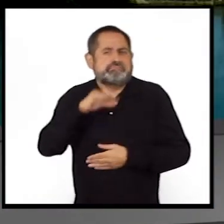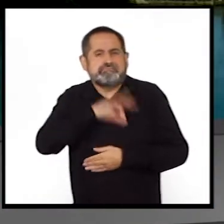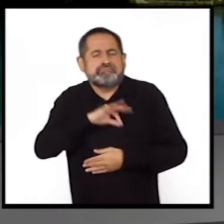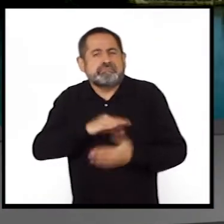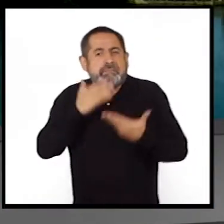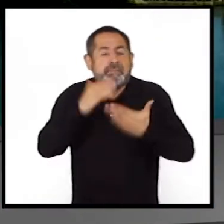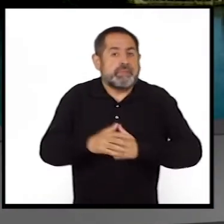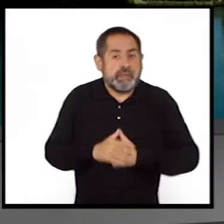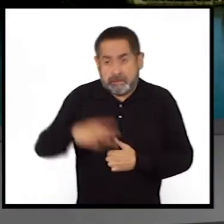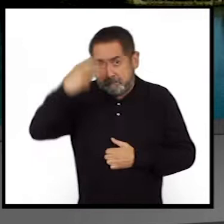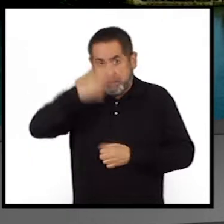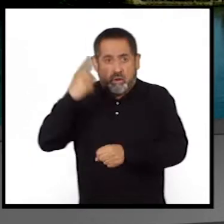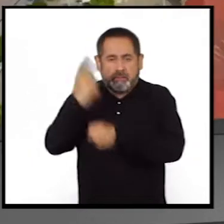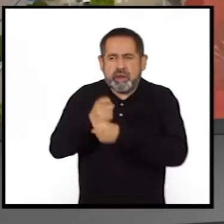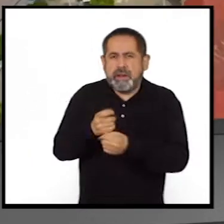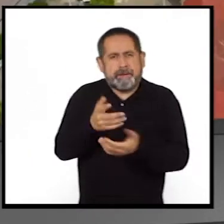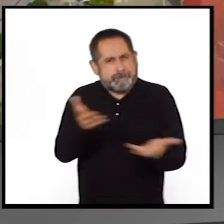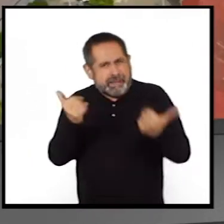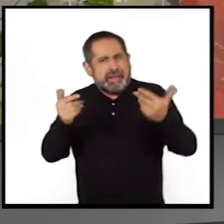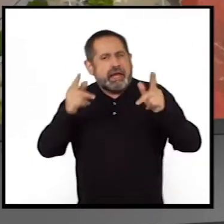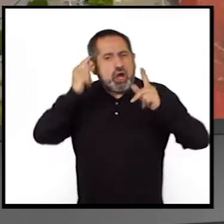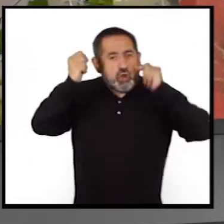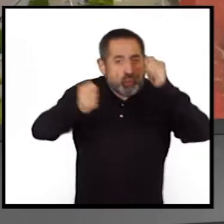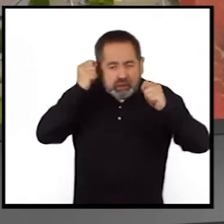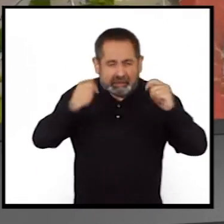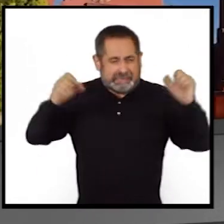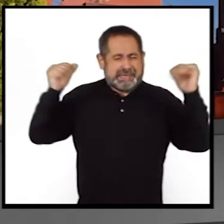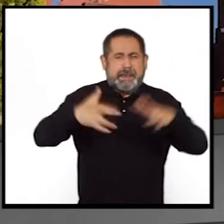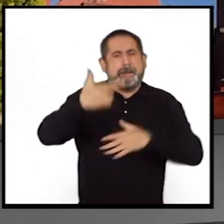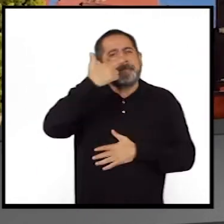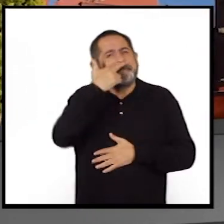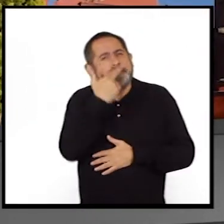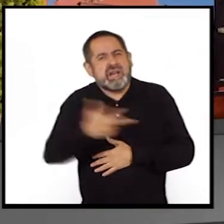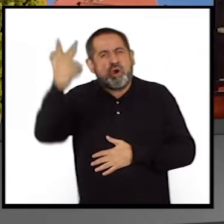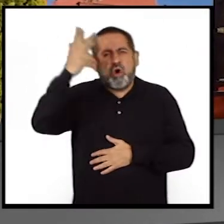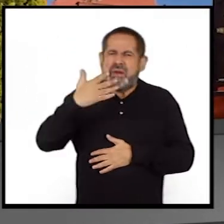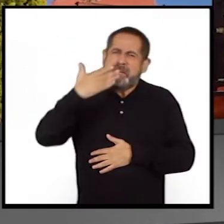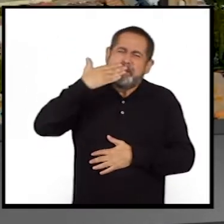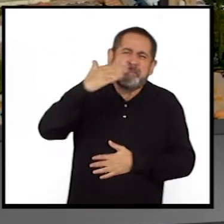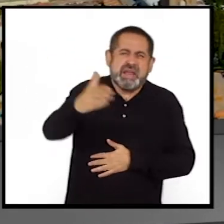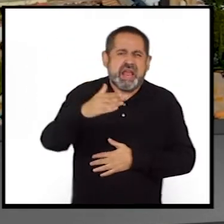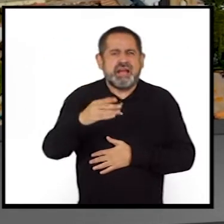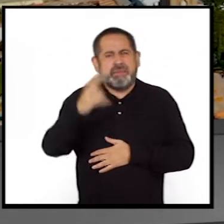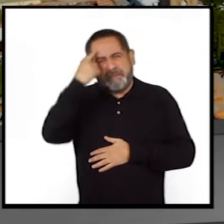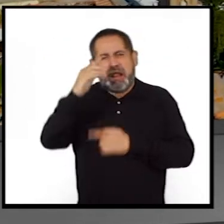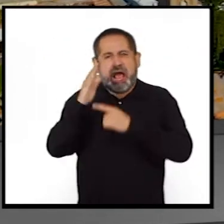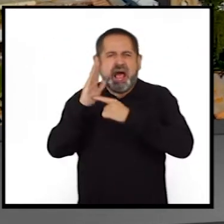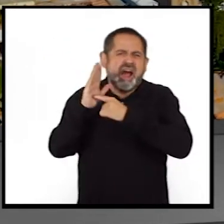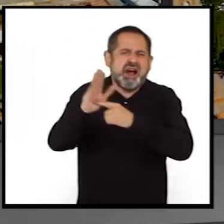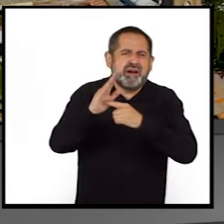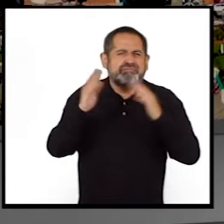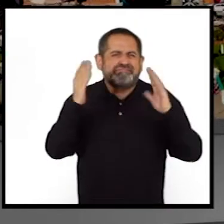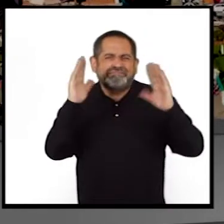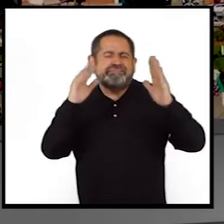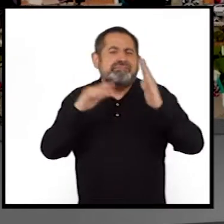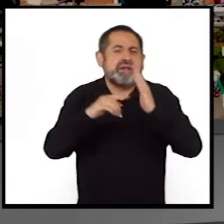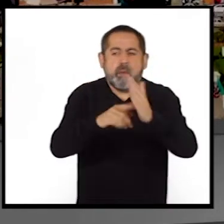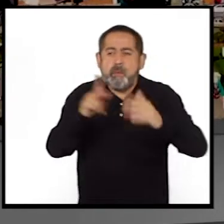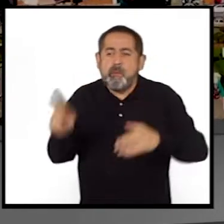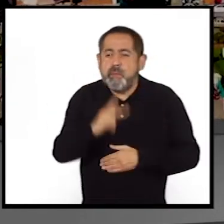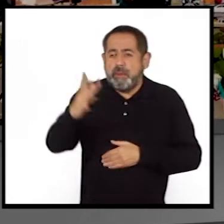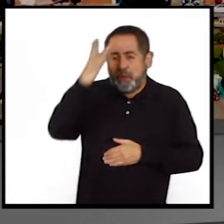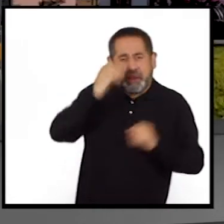México como prioridad. Generemos turismo. Hagamos el mejor evento. Hagamos un gran tianguis de pueblos mágicos. ¡Que viva